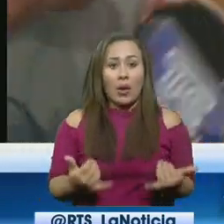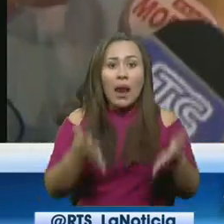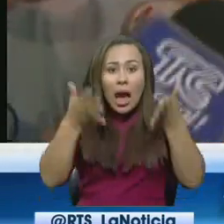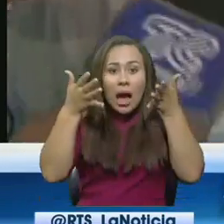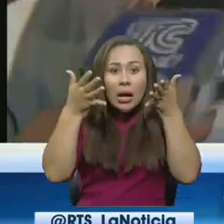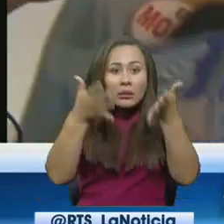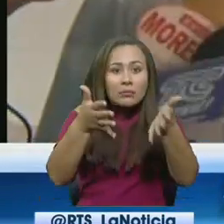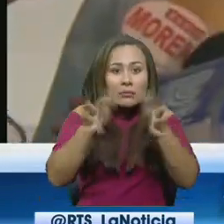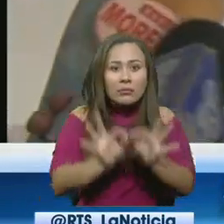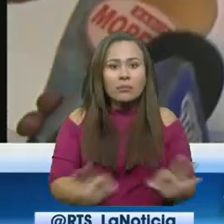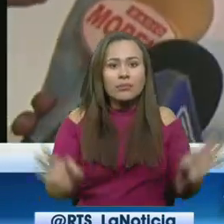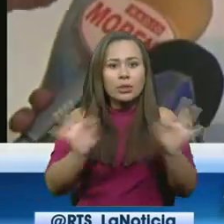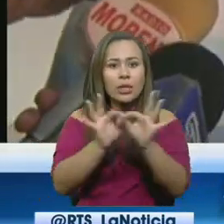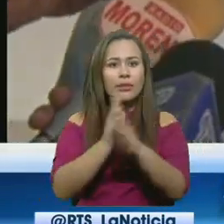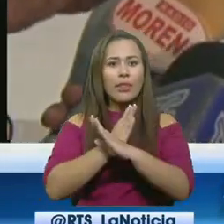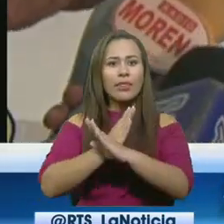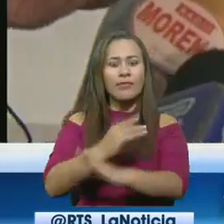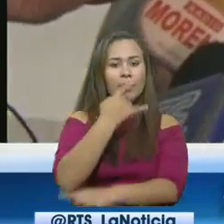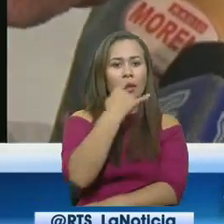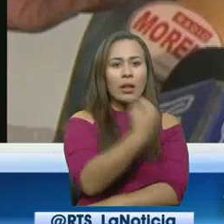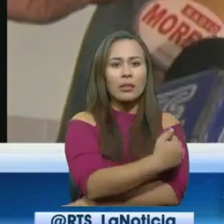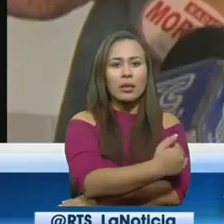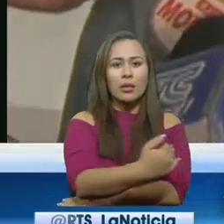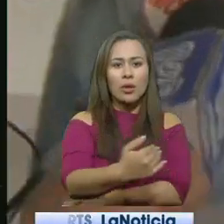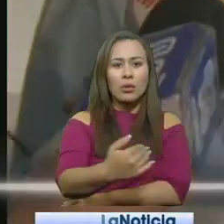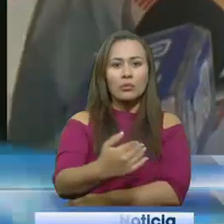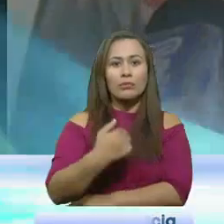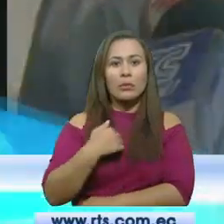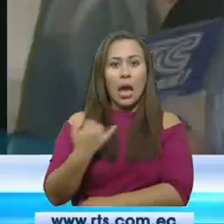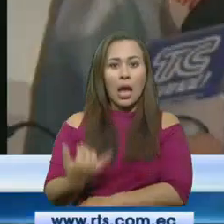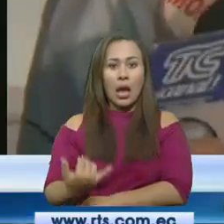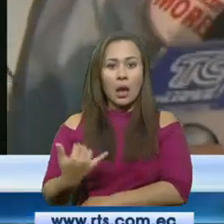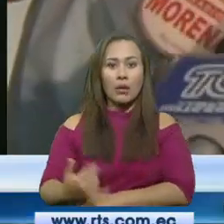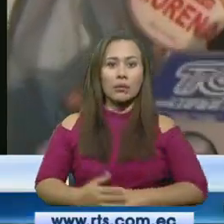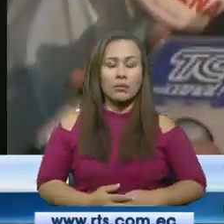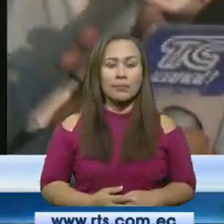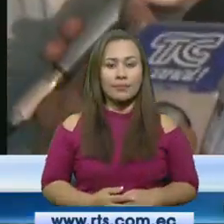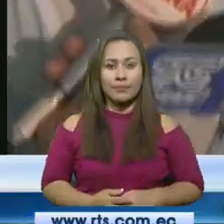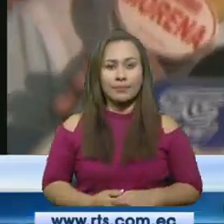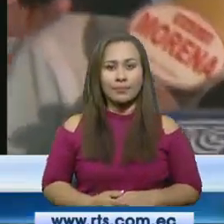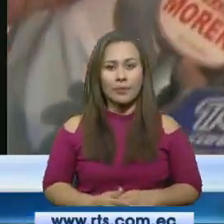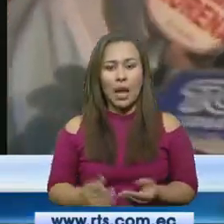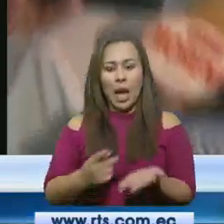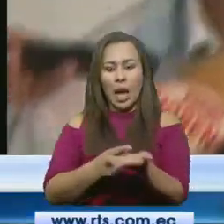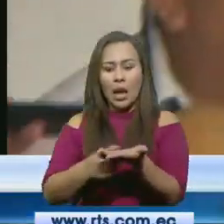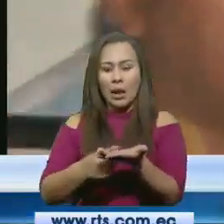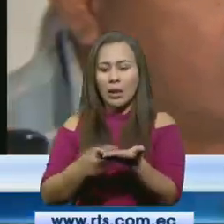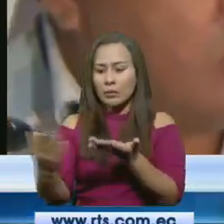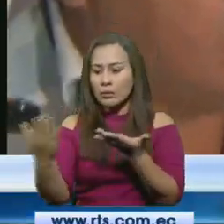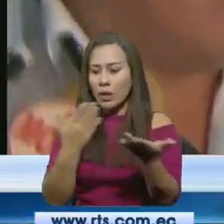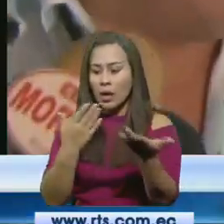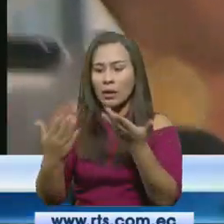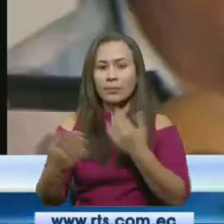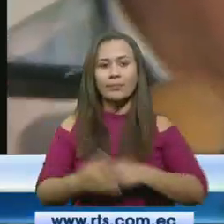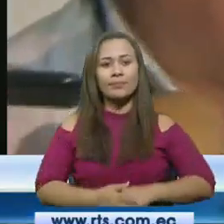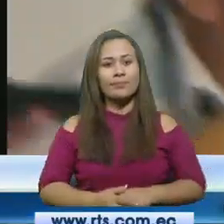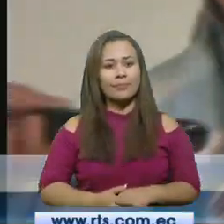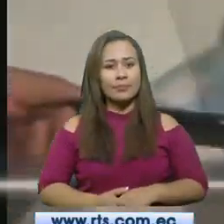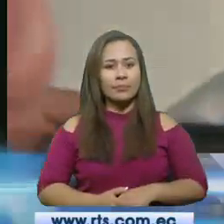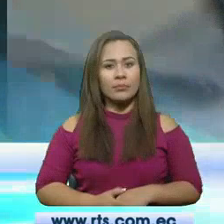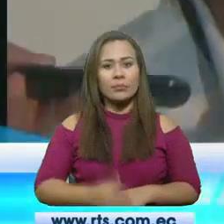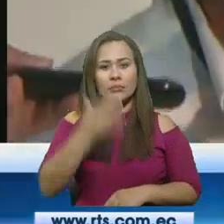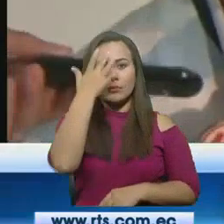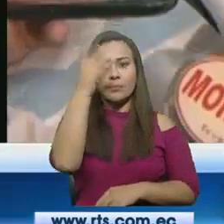es proteger a la niñez y en este momento se ha realizado una audiencia de formulación de cargo por